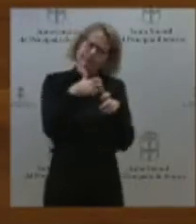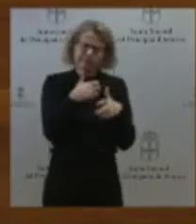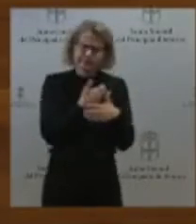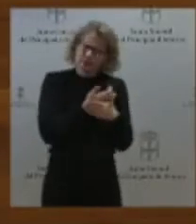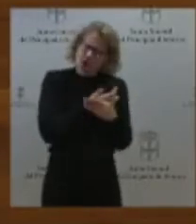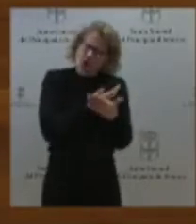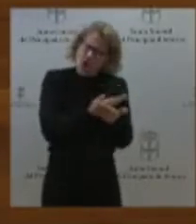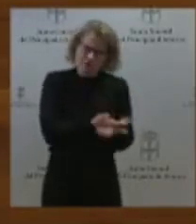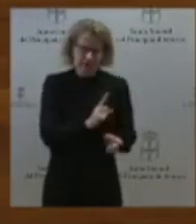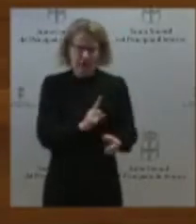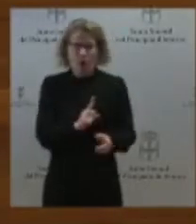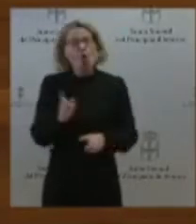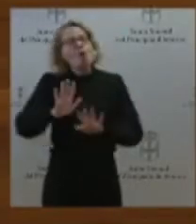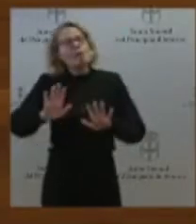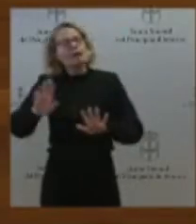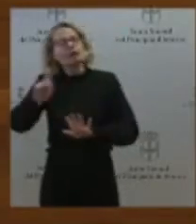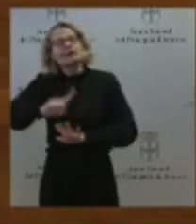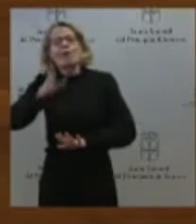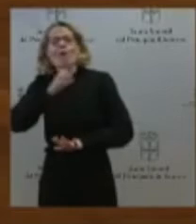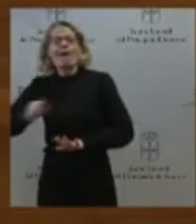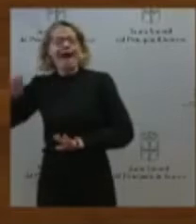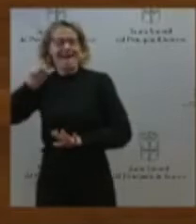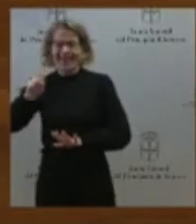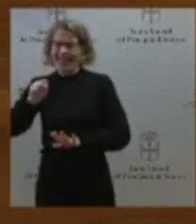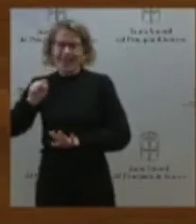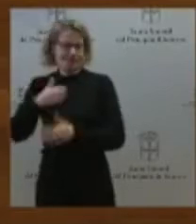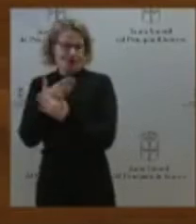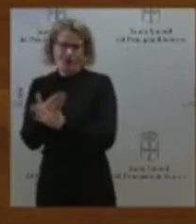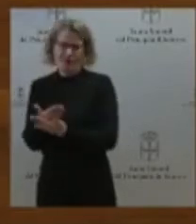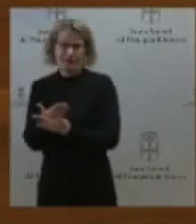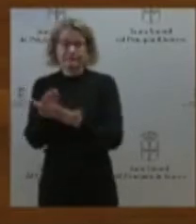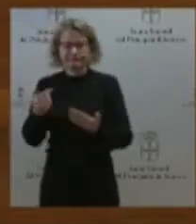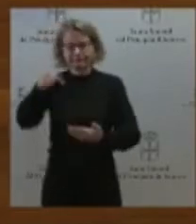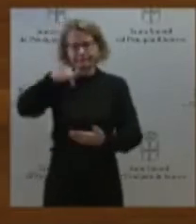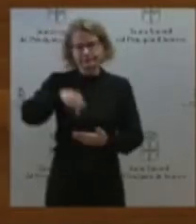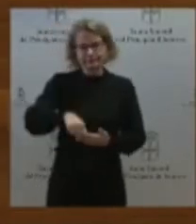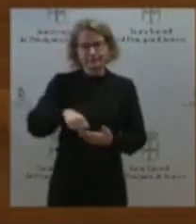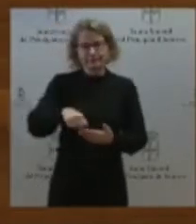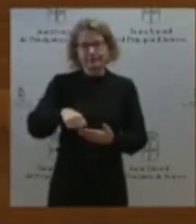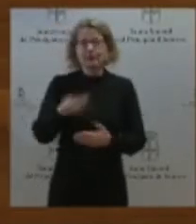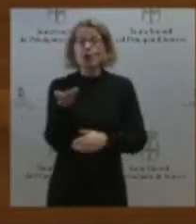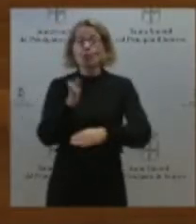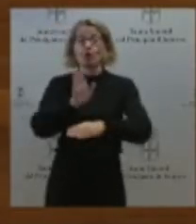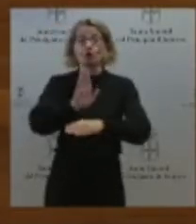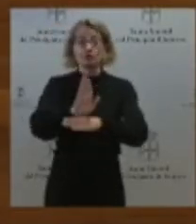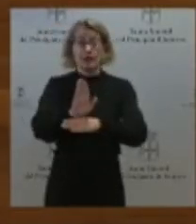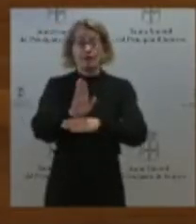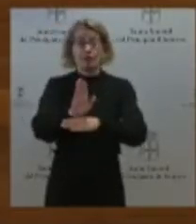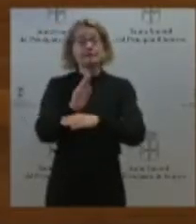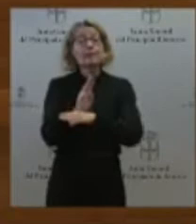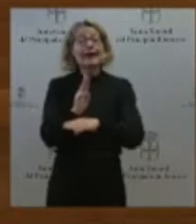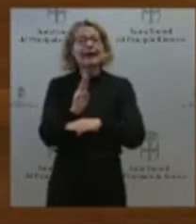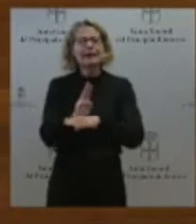debate, es frecuente que los portavoces parlamentarios dediquen más tiempo a desacreditar la labor del Gobierno que a poner sobre la mesa